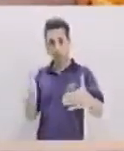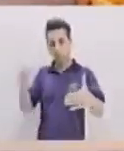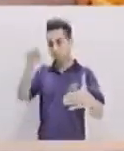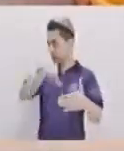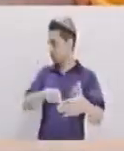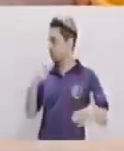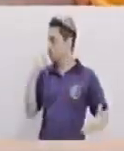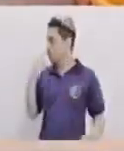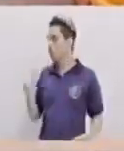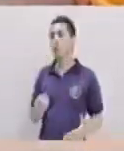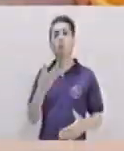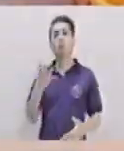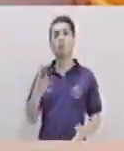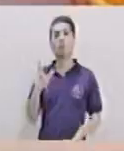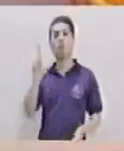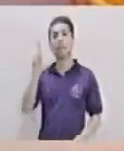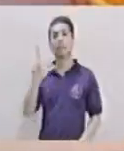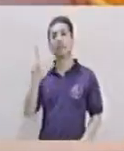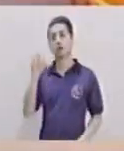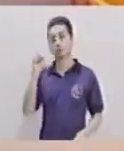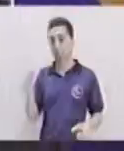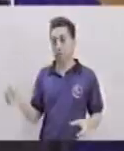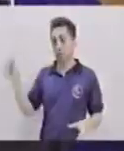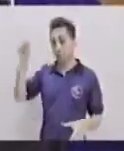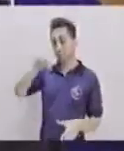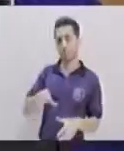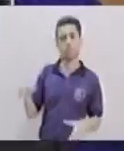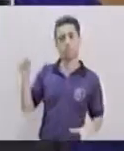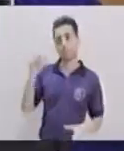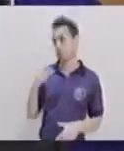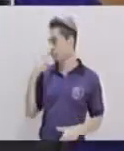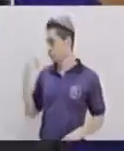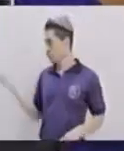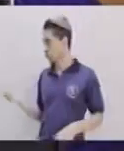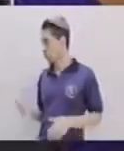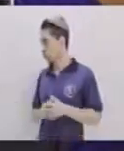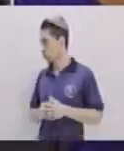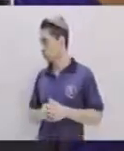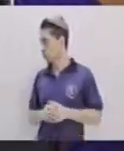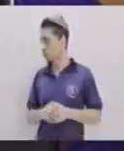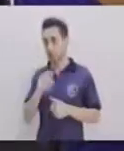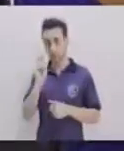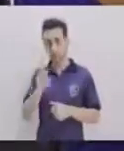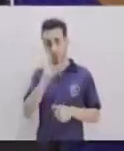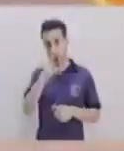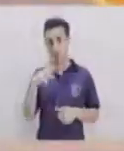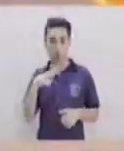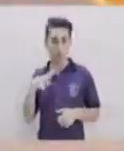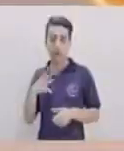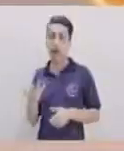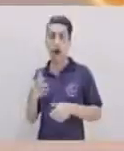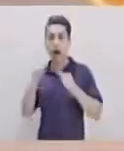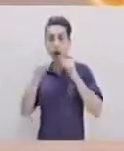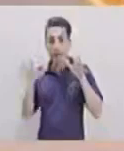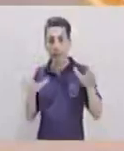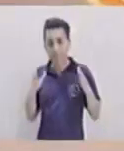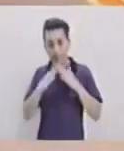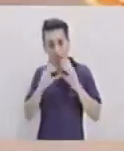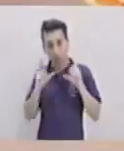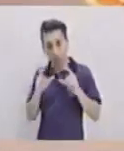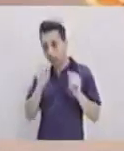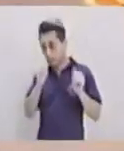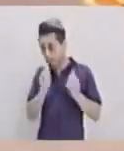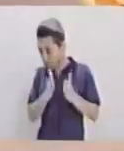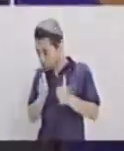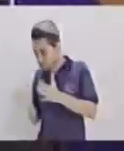Vamos, uno. Recuerda que cuando tengas tus mascotas, ser siempre responsable en cuidarlas y en